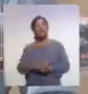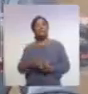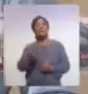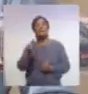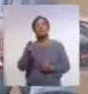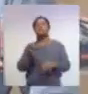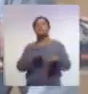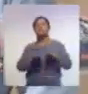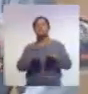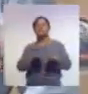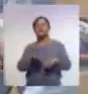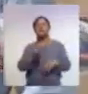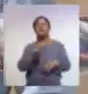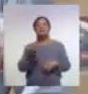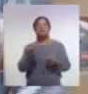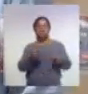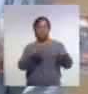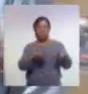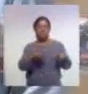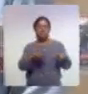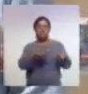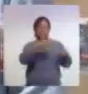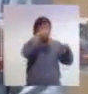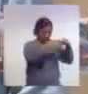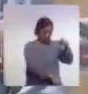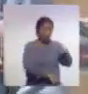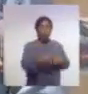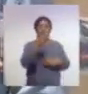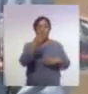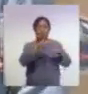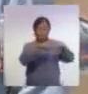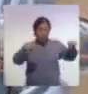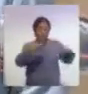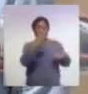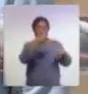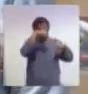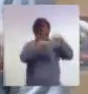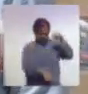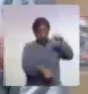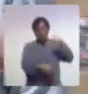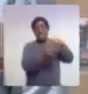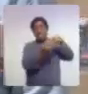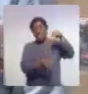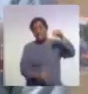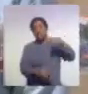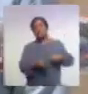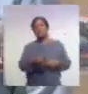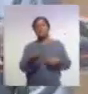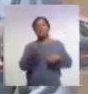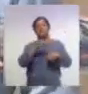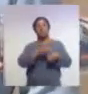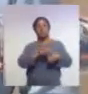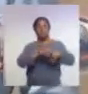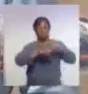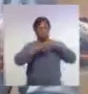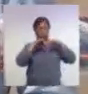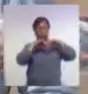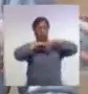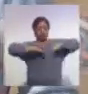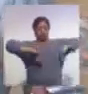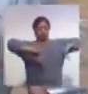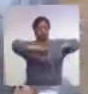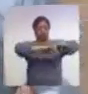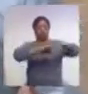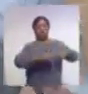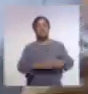unos pozos que se hicieron de 2x2 metros por 2 metros de profundidad. Se les colocó un material que se llama agriolita. y esto nos